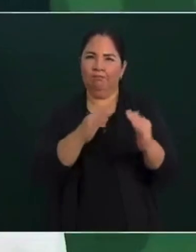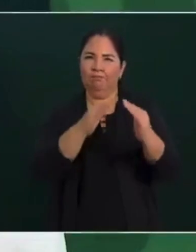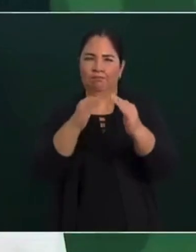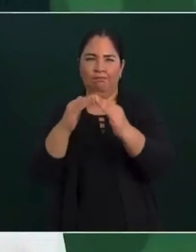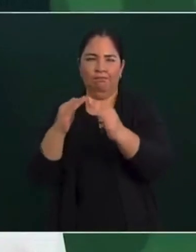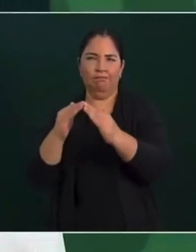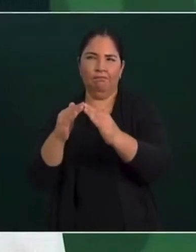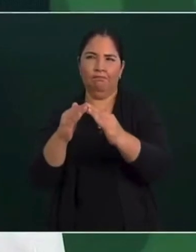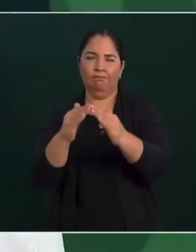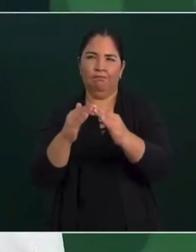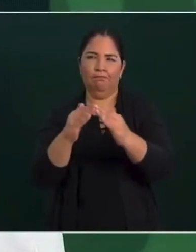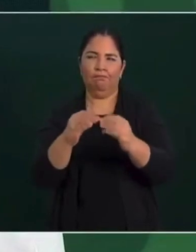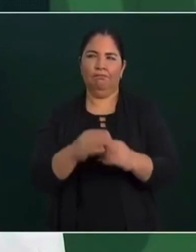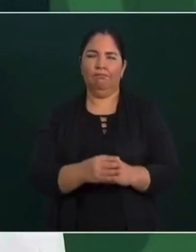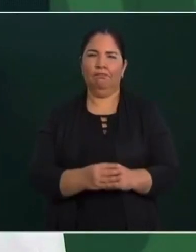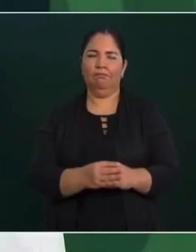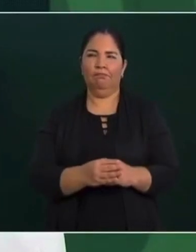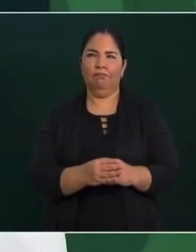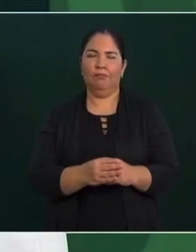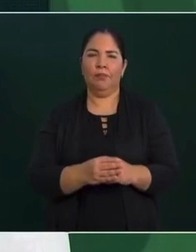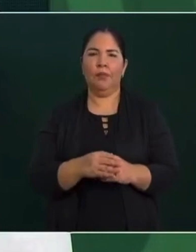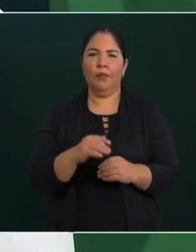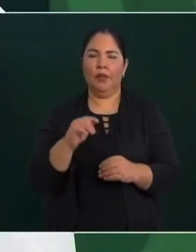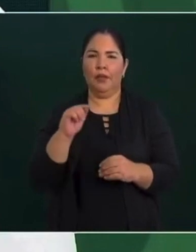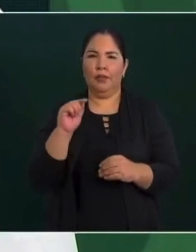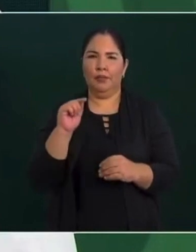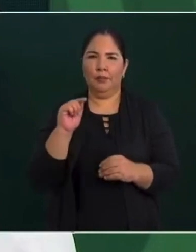y